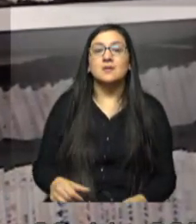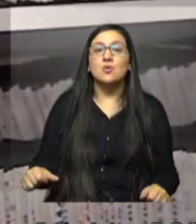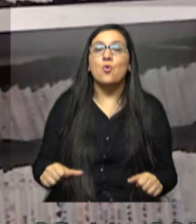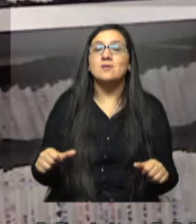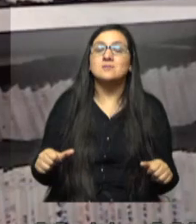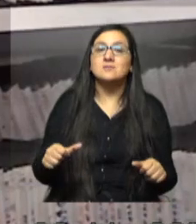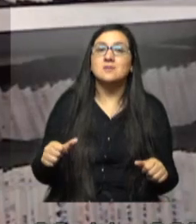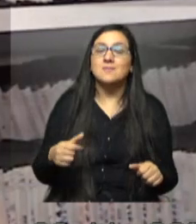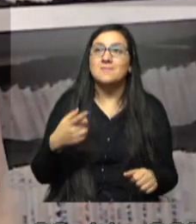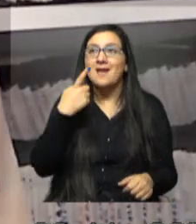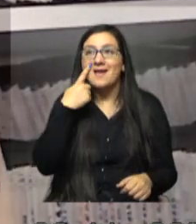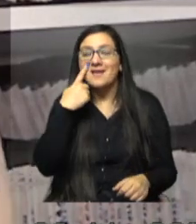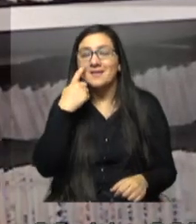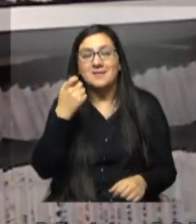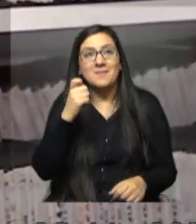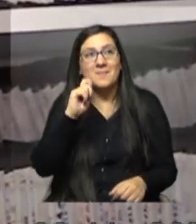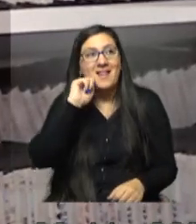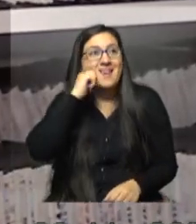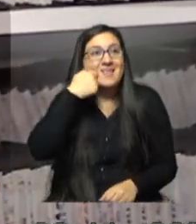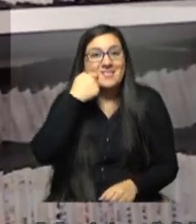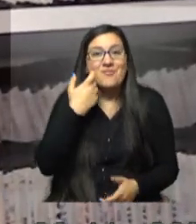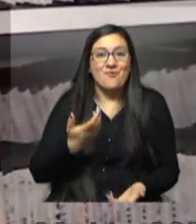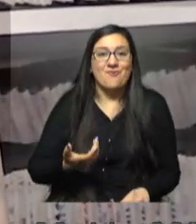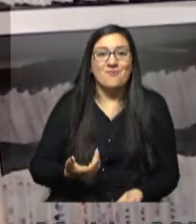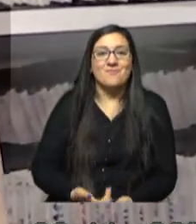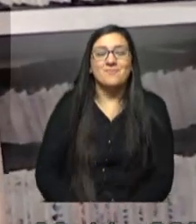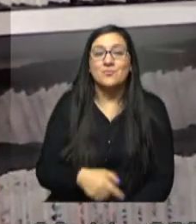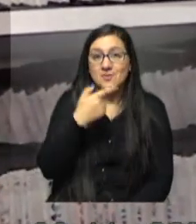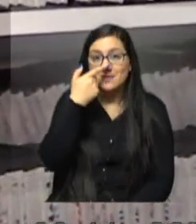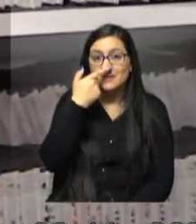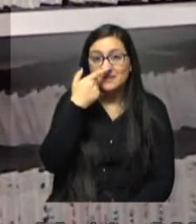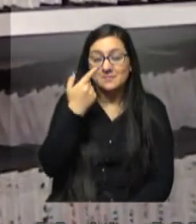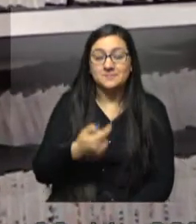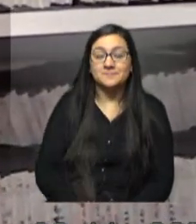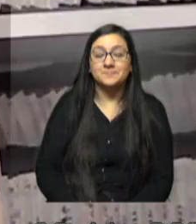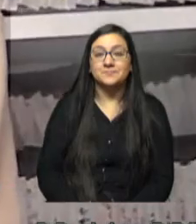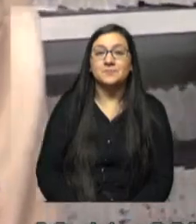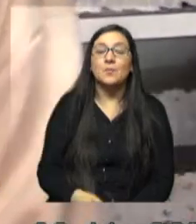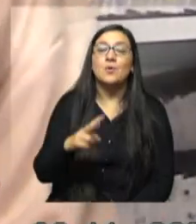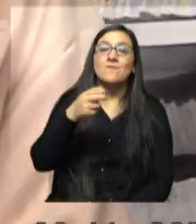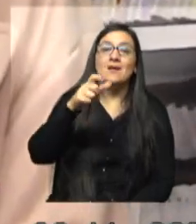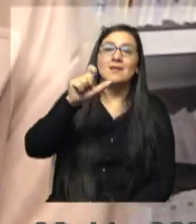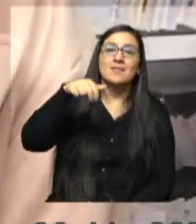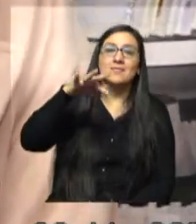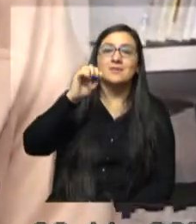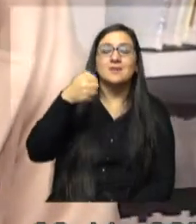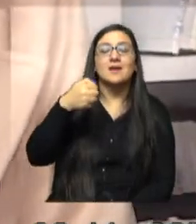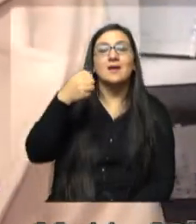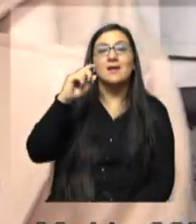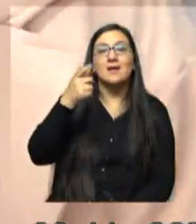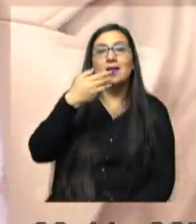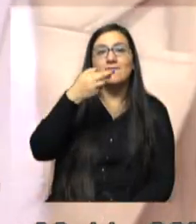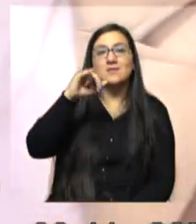vez más atractivo, más vigente. Es muy interesante. Bien. Valentina Prego, coordinadora interina del INCAU, Gabriel